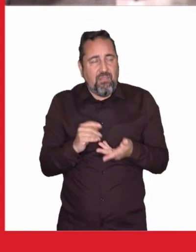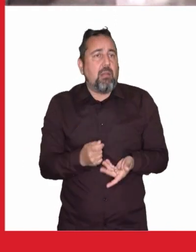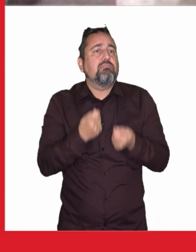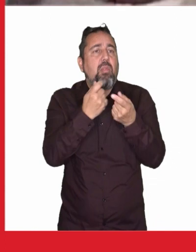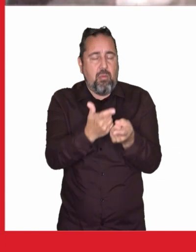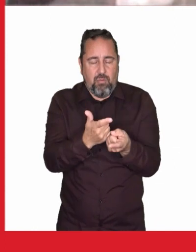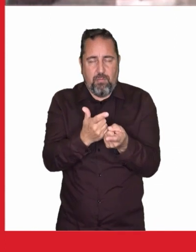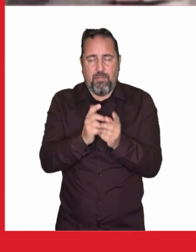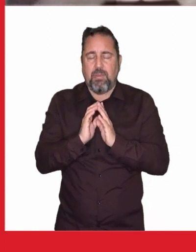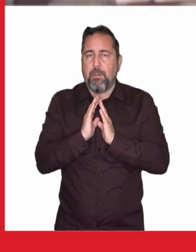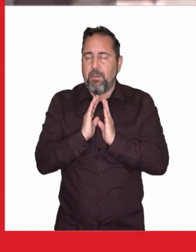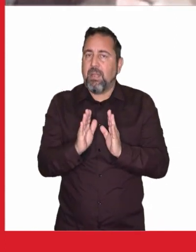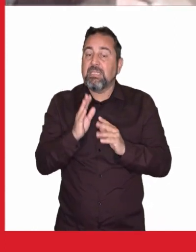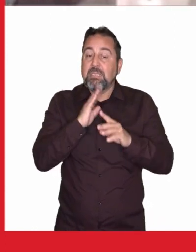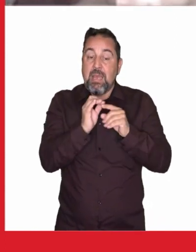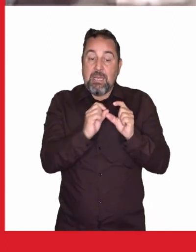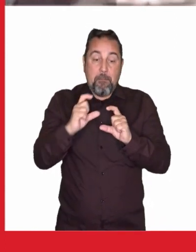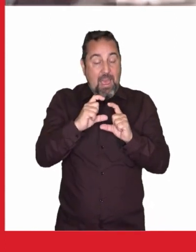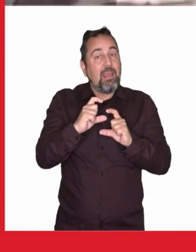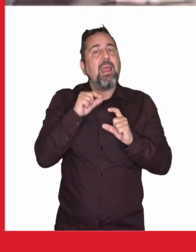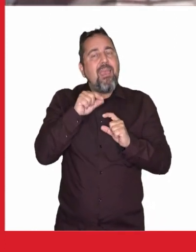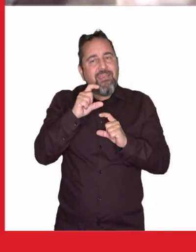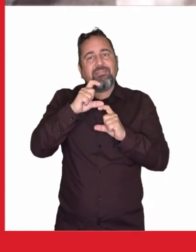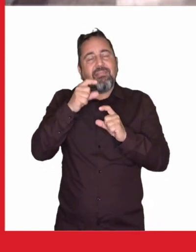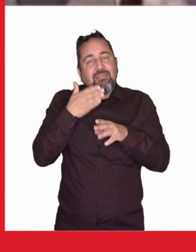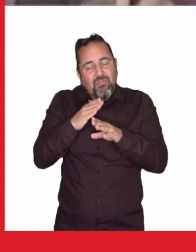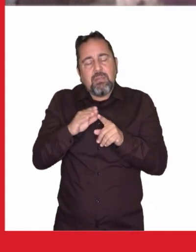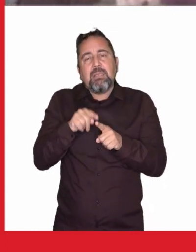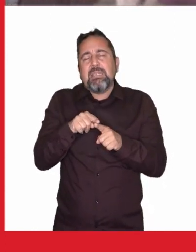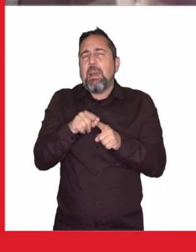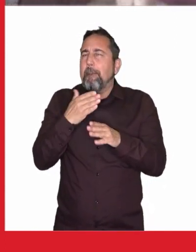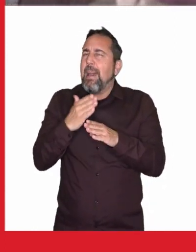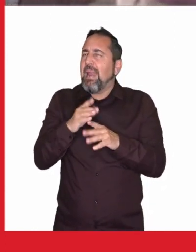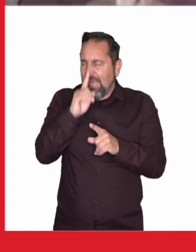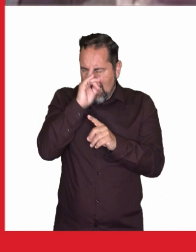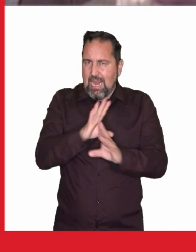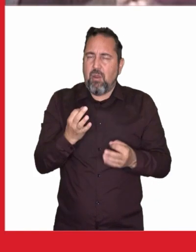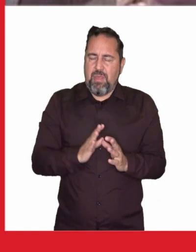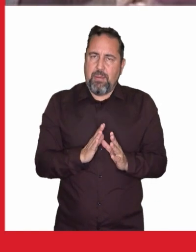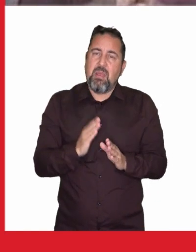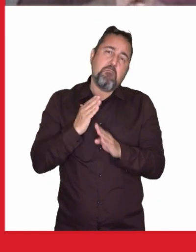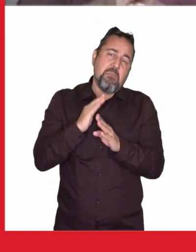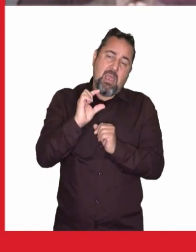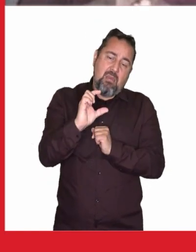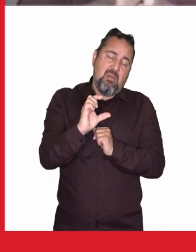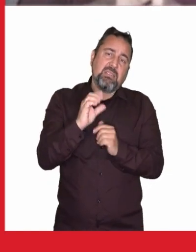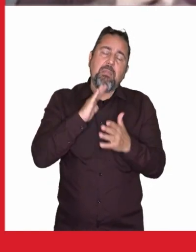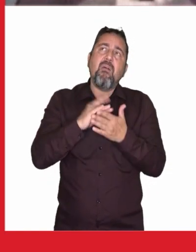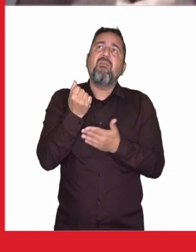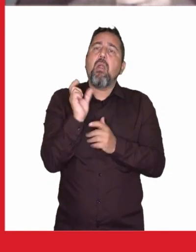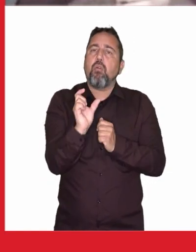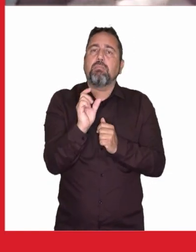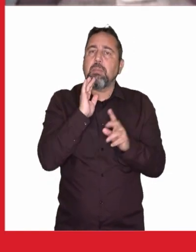y cuánto me cuesta producirlo y hacérselo llegar. ¿Vale? Y ese margen, este sí que le tenéis que tener muy claro.